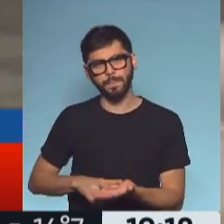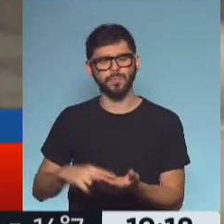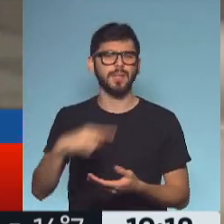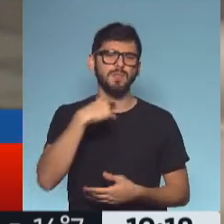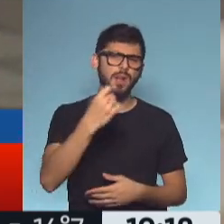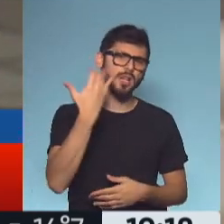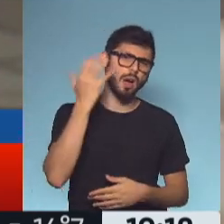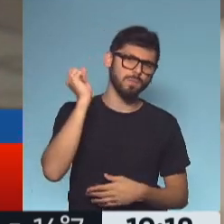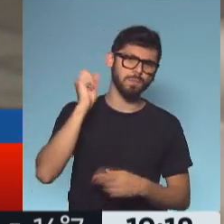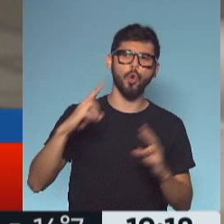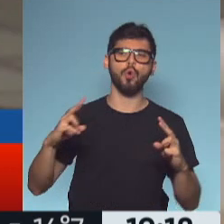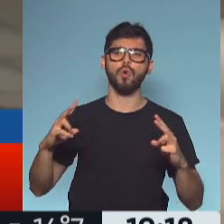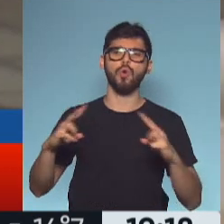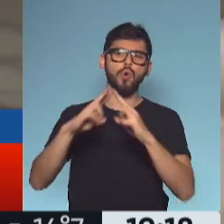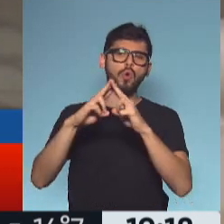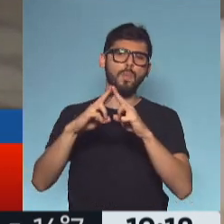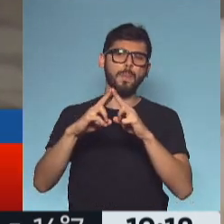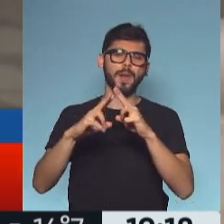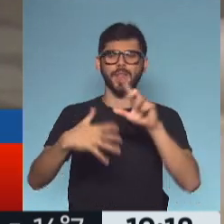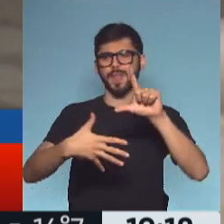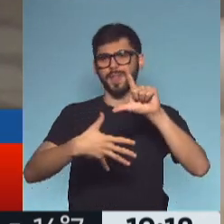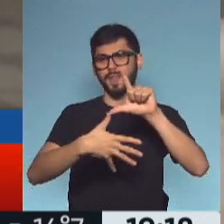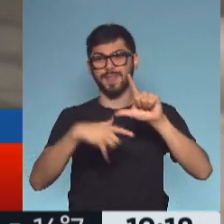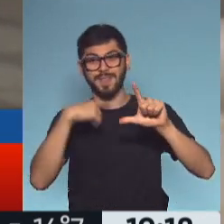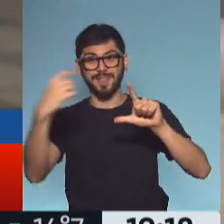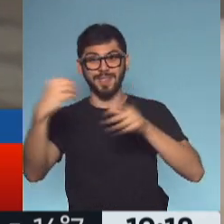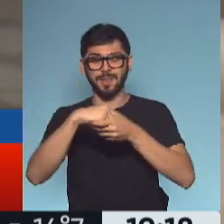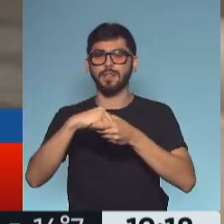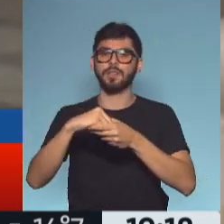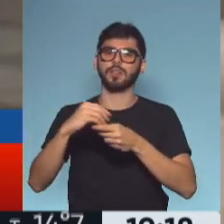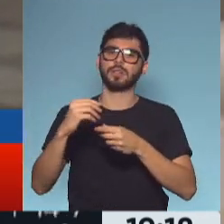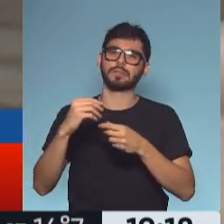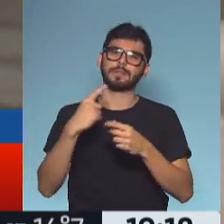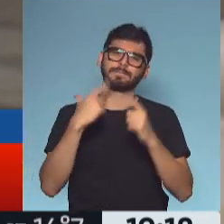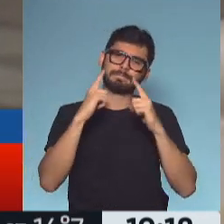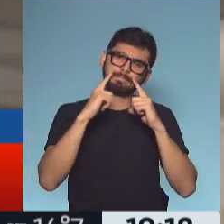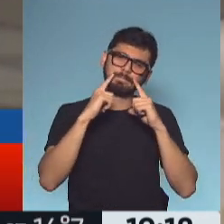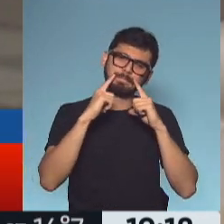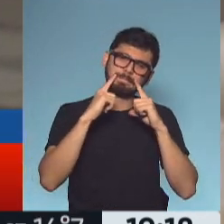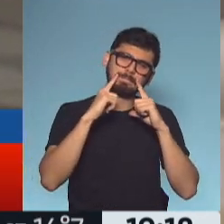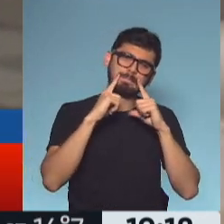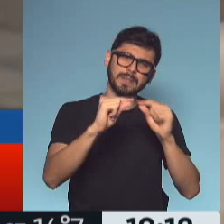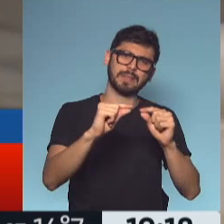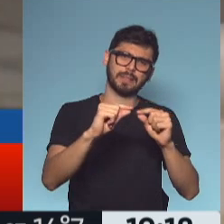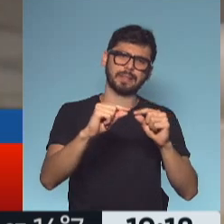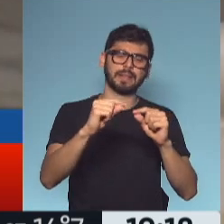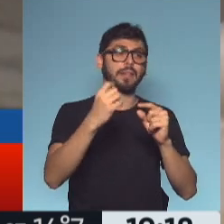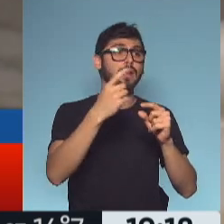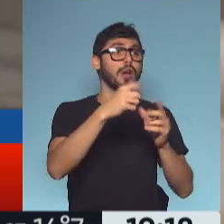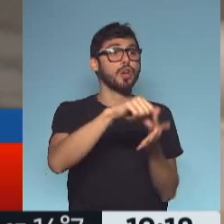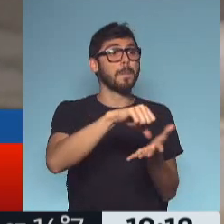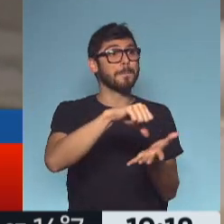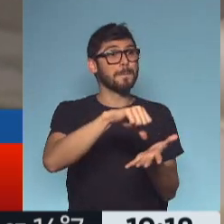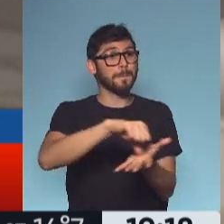España en la Cumbre Iberoamericana, nuestro reclamo de suspender la aplicación de esas sobretasas a los